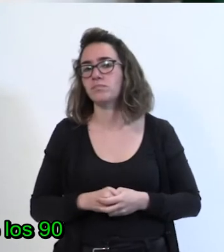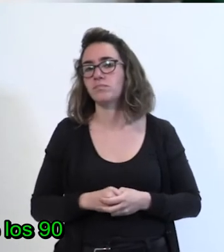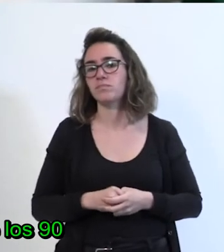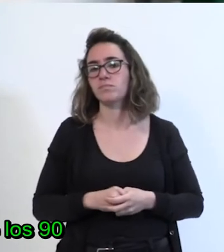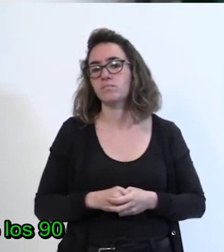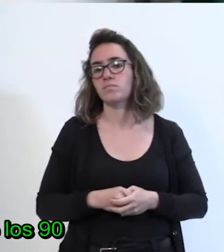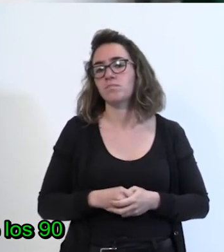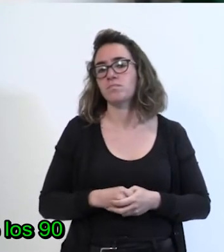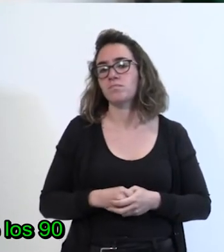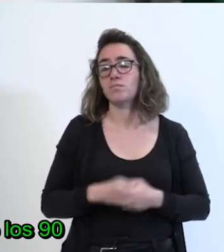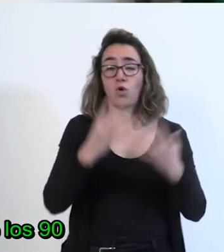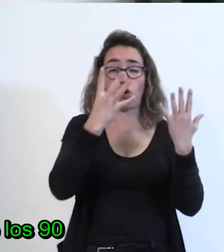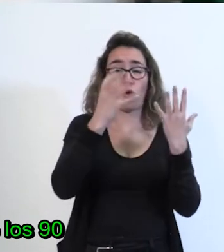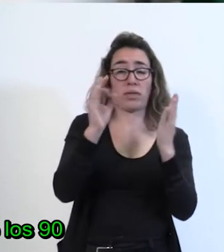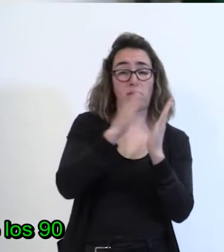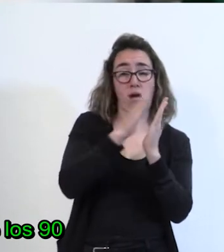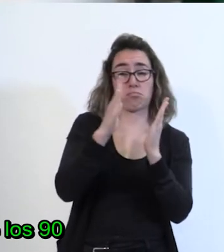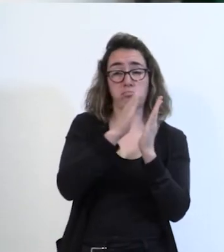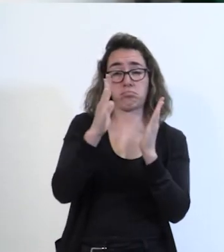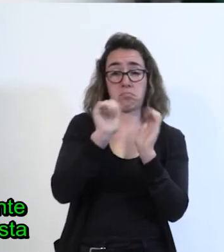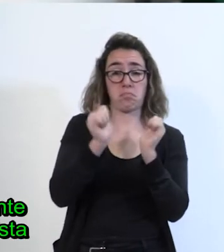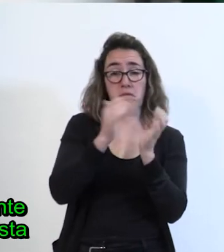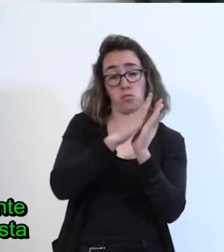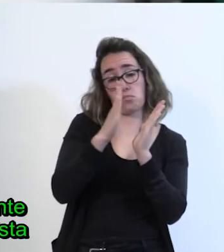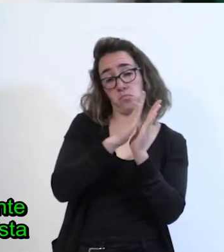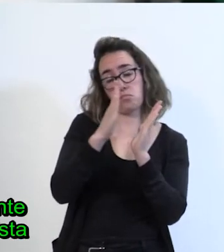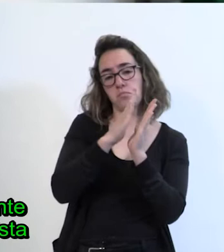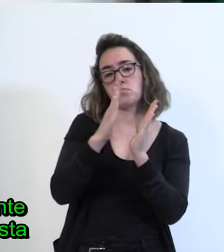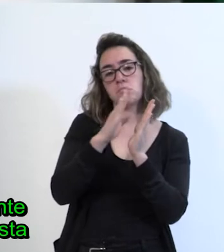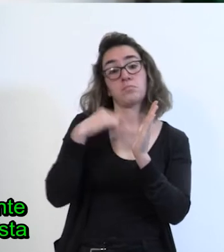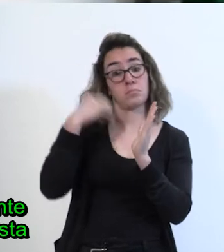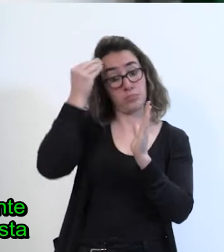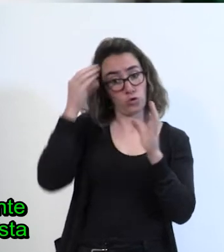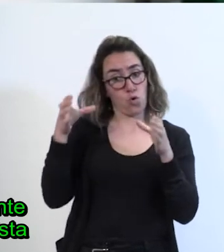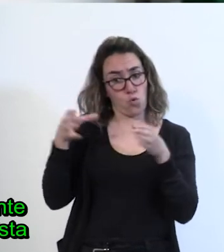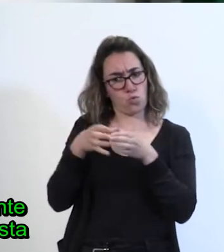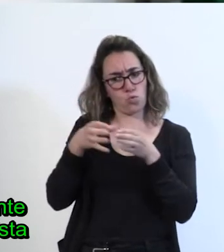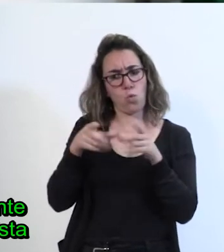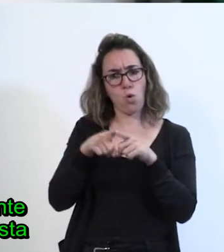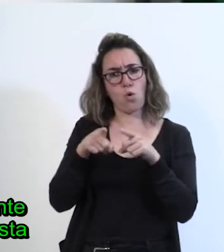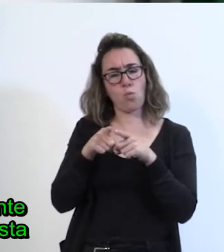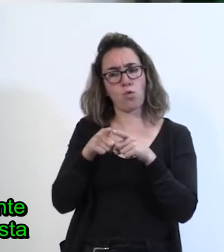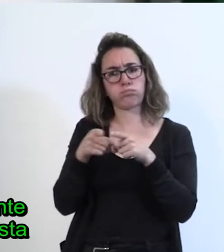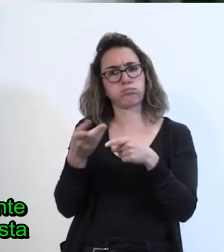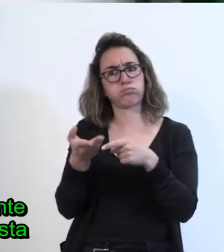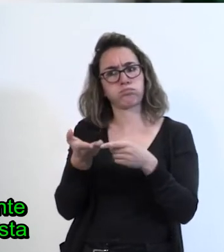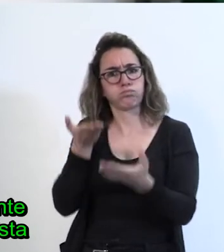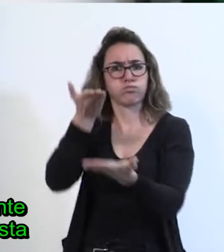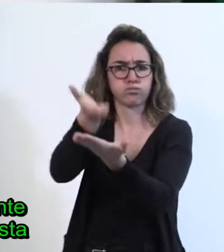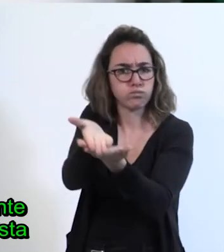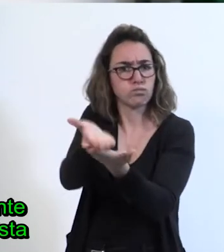yo creo que en los primeros años de los 90 hizo una contribución muy importante a